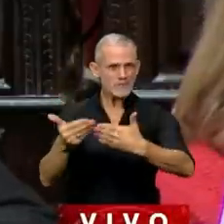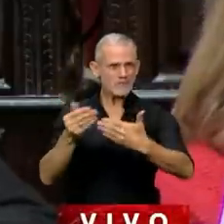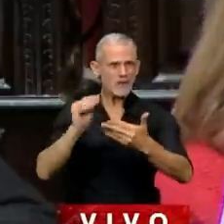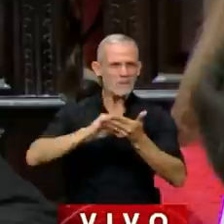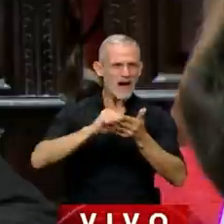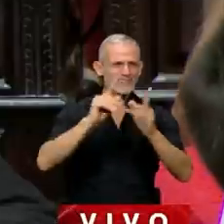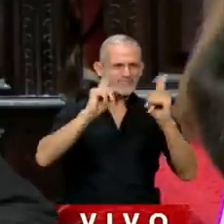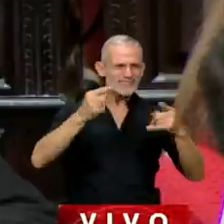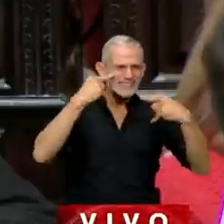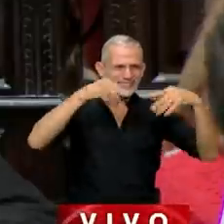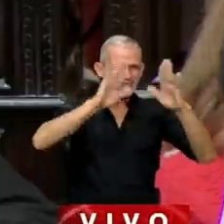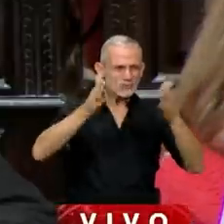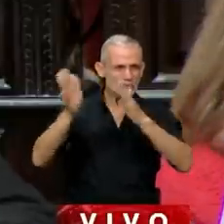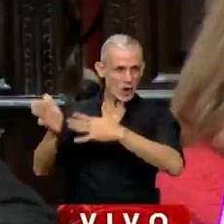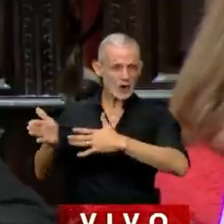instancias,